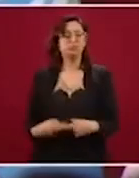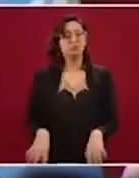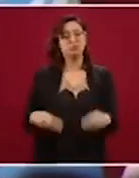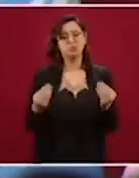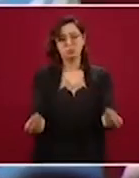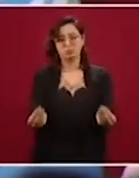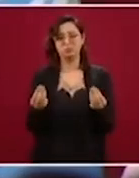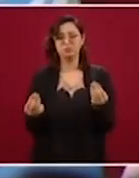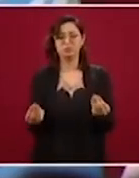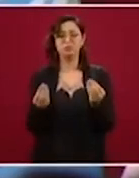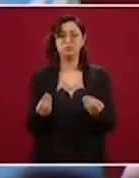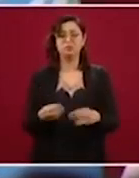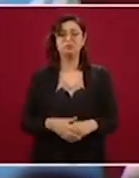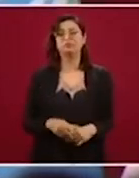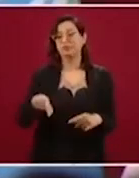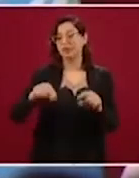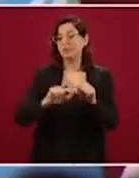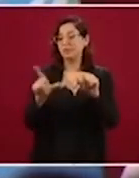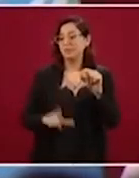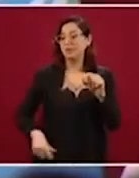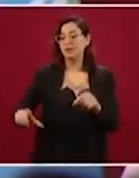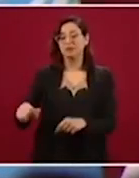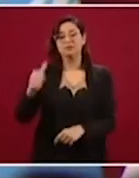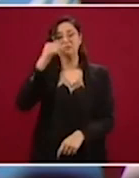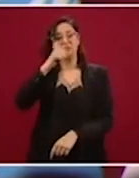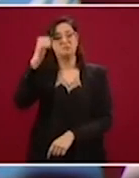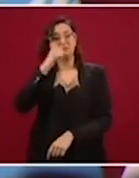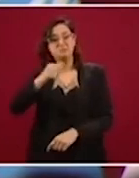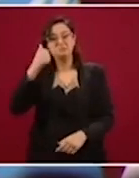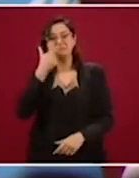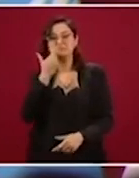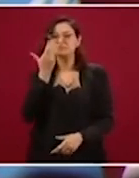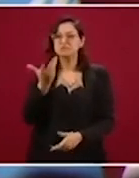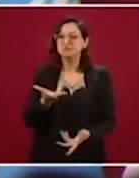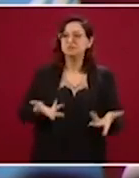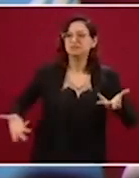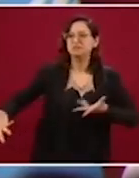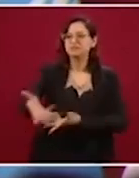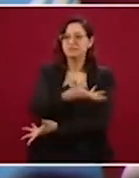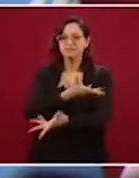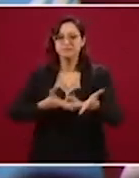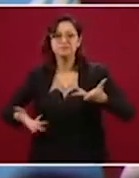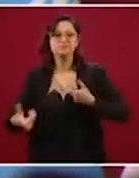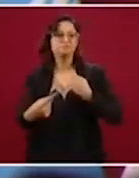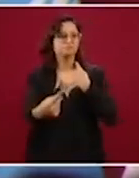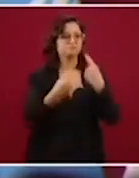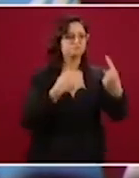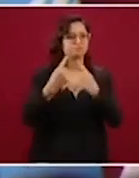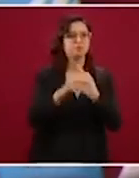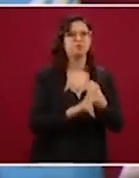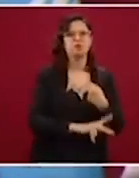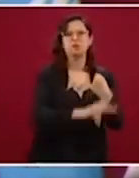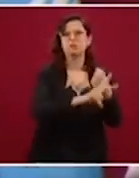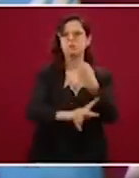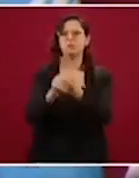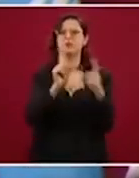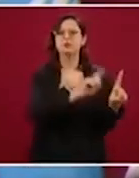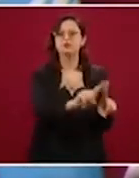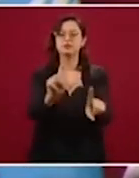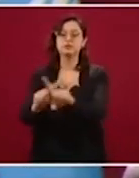buscado fortalecer la cooperación y el diálogo en un mundo multilateral. Es un país que